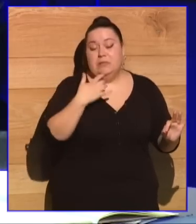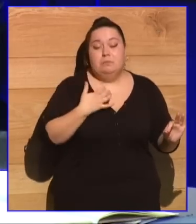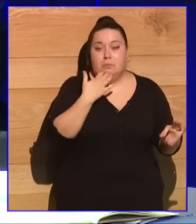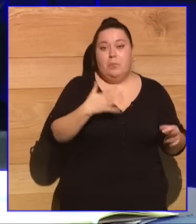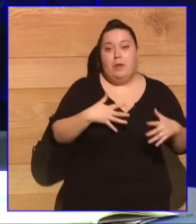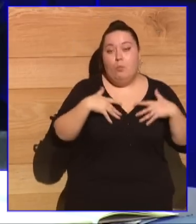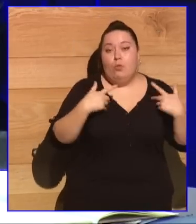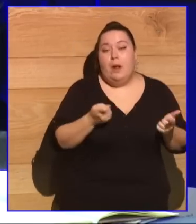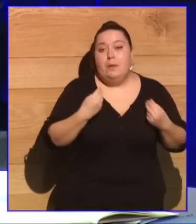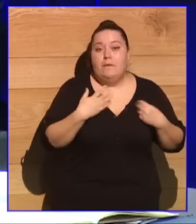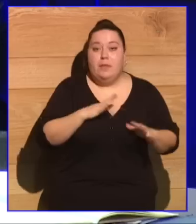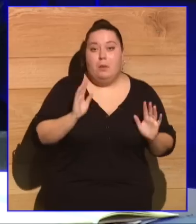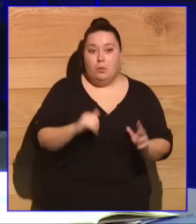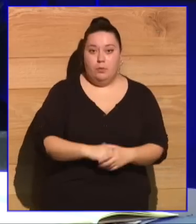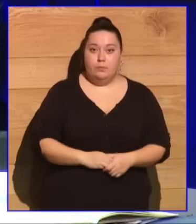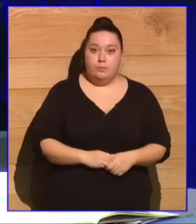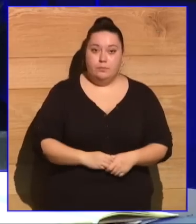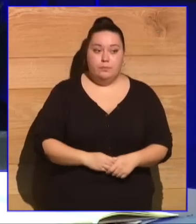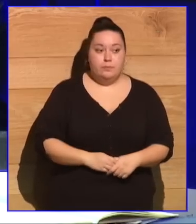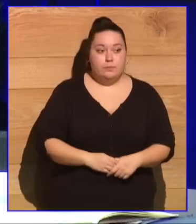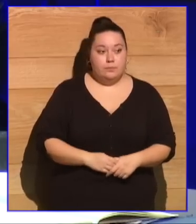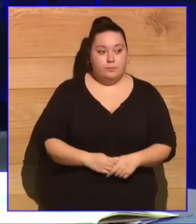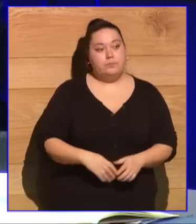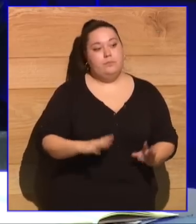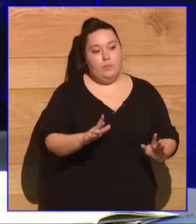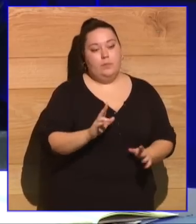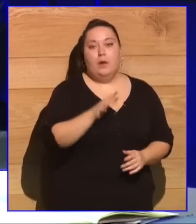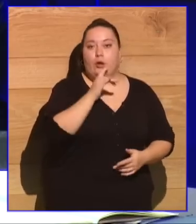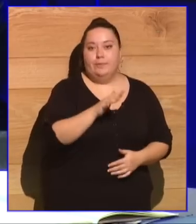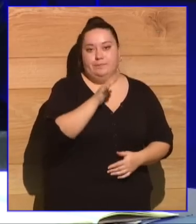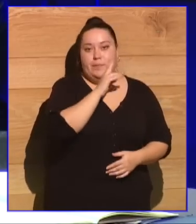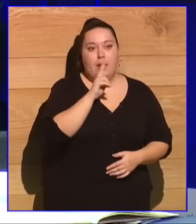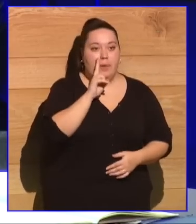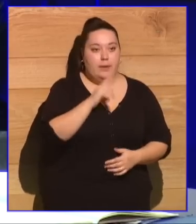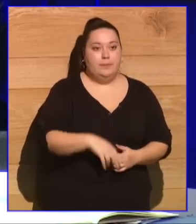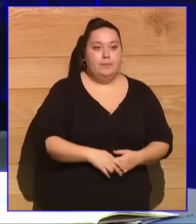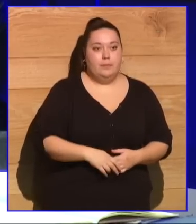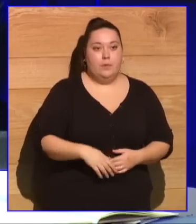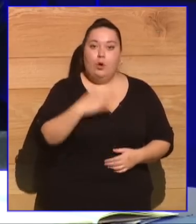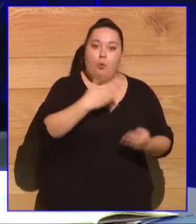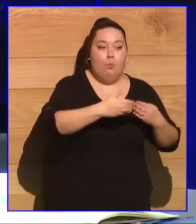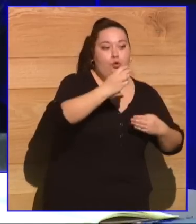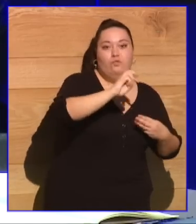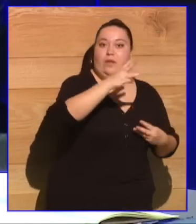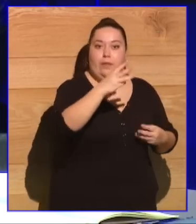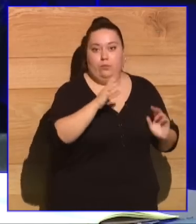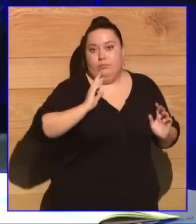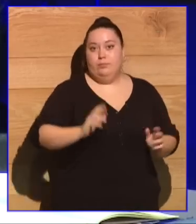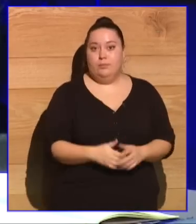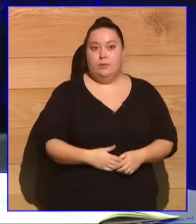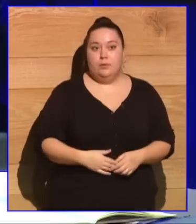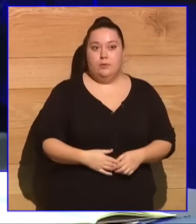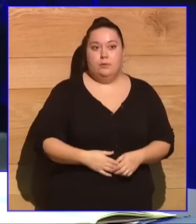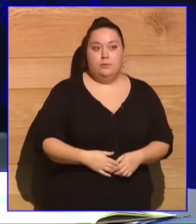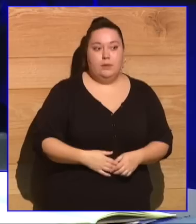de mi vida. Estoy escribiendo Voy a tirar de lo que soy. La madre. La madre. Entonces tenemos un tercer muro, por decirlo así, que en realidad está todo muy